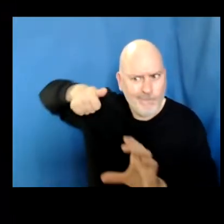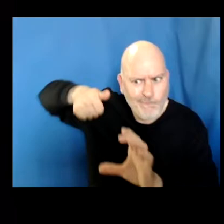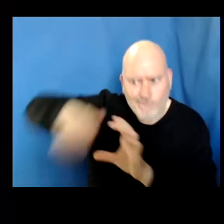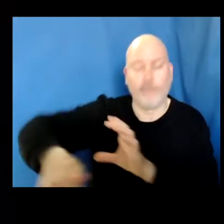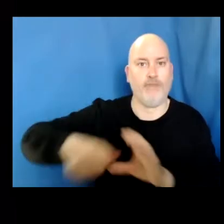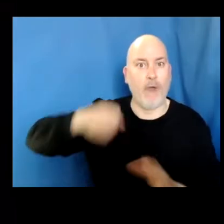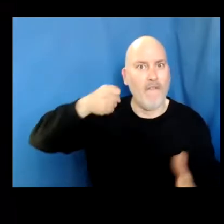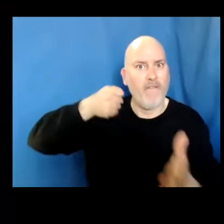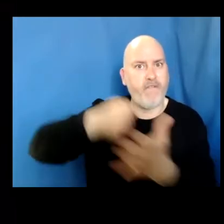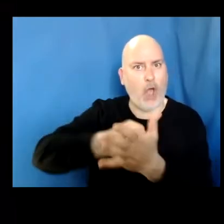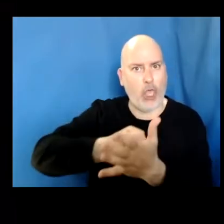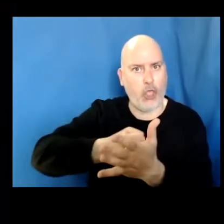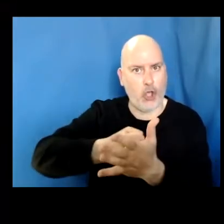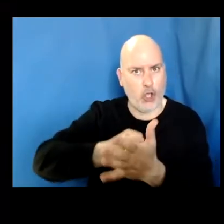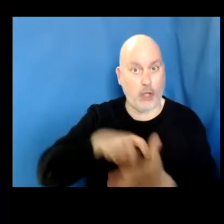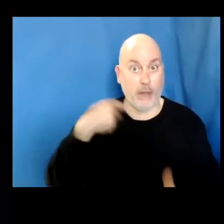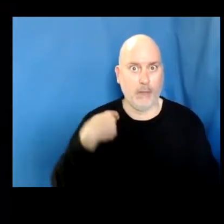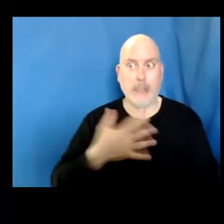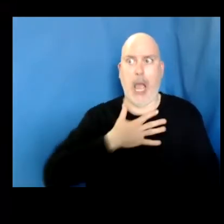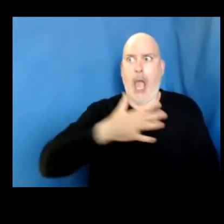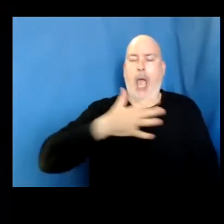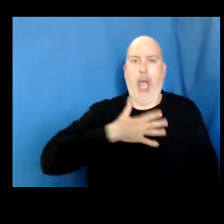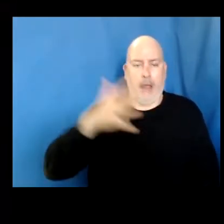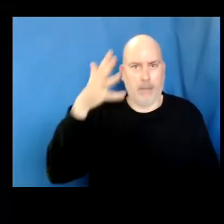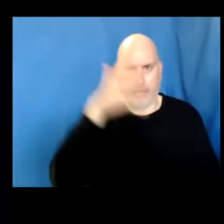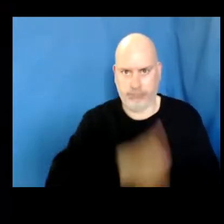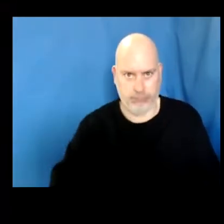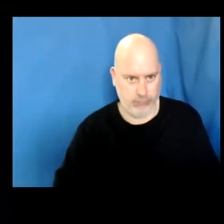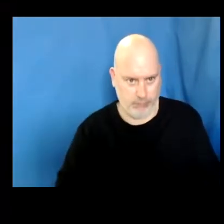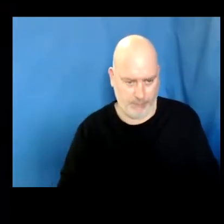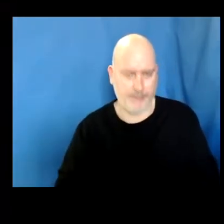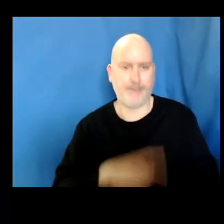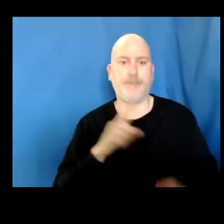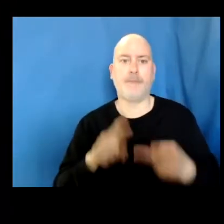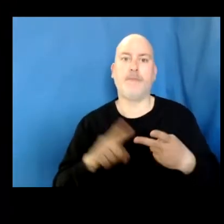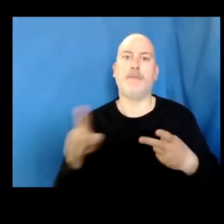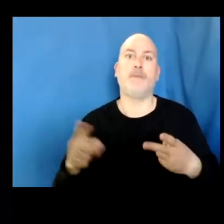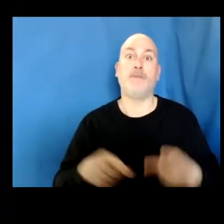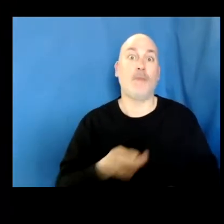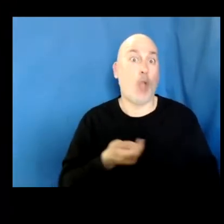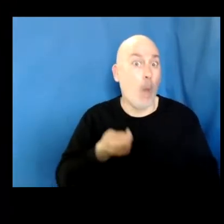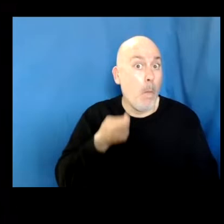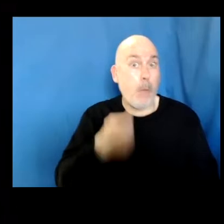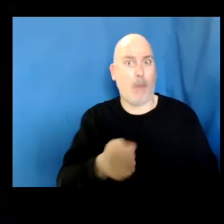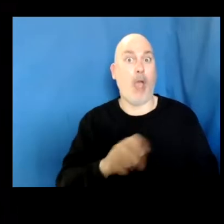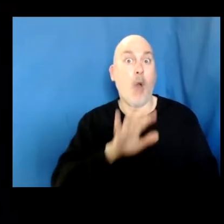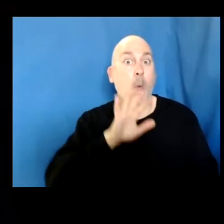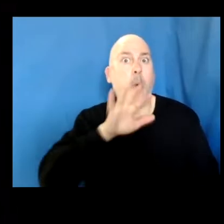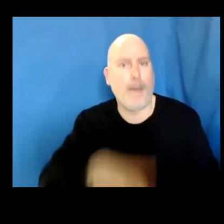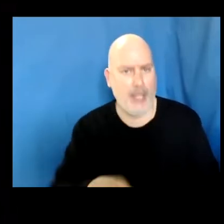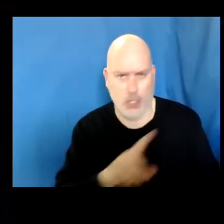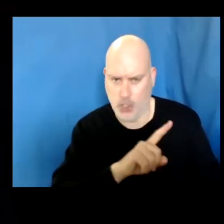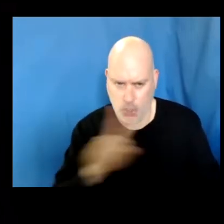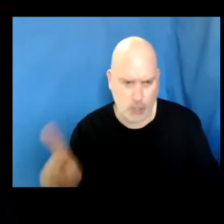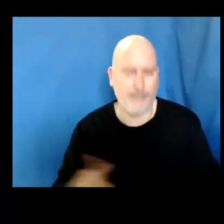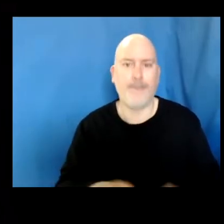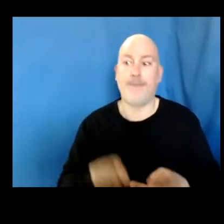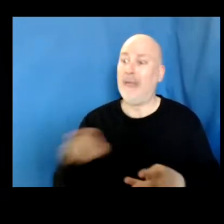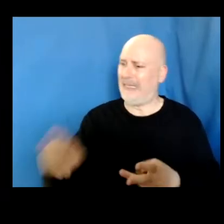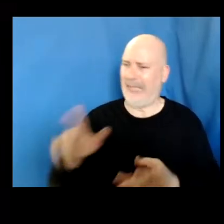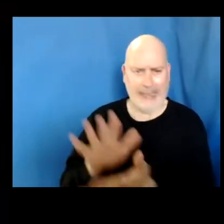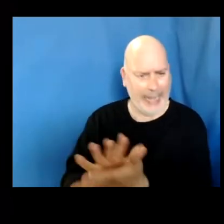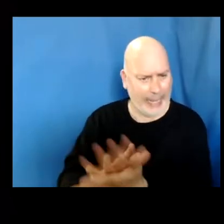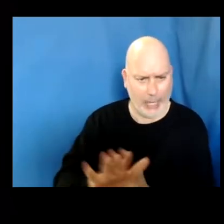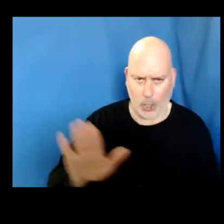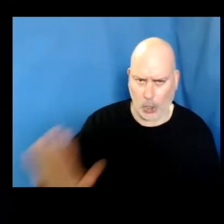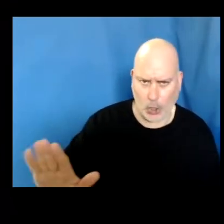y provocar una dificultad respiratoria. Tampoco provocar el vómito, tranquilizar al niño